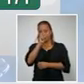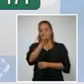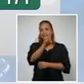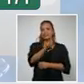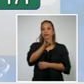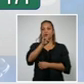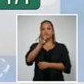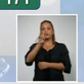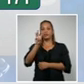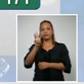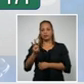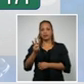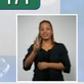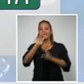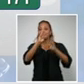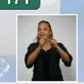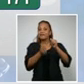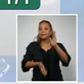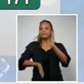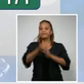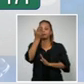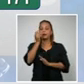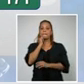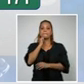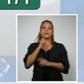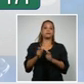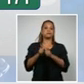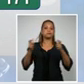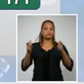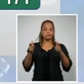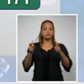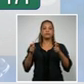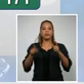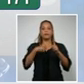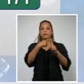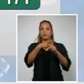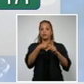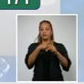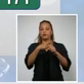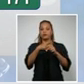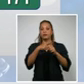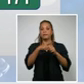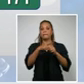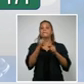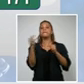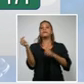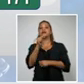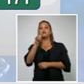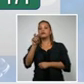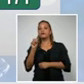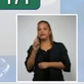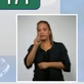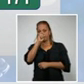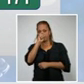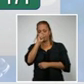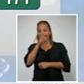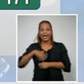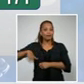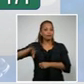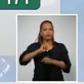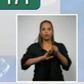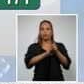193, la cifra más alta que hemos tenido de casos confirmados de menores de 20 años en toda la pandemia.